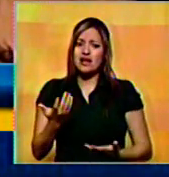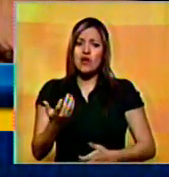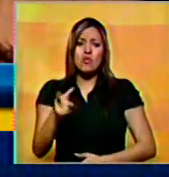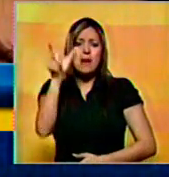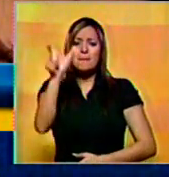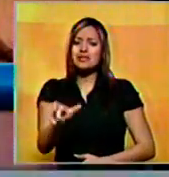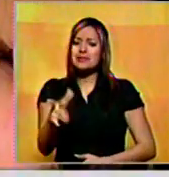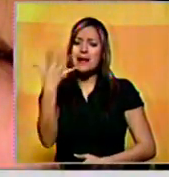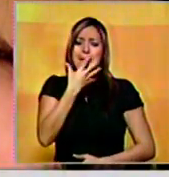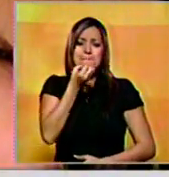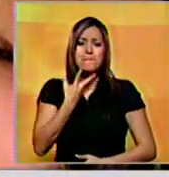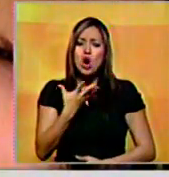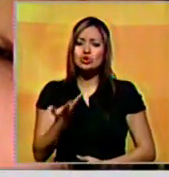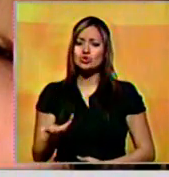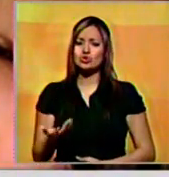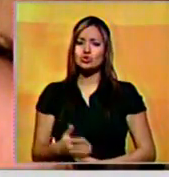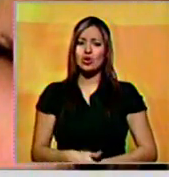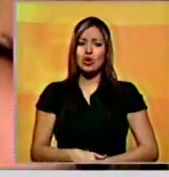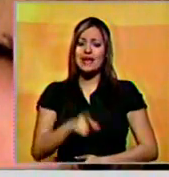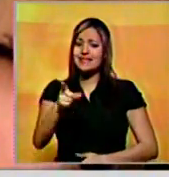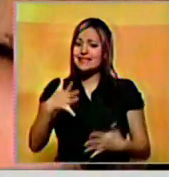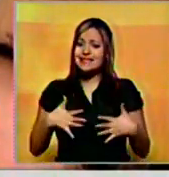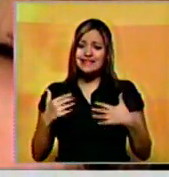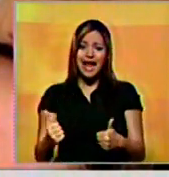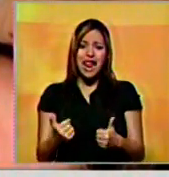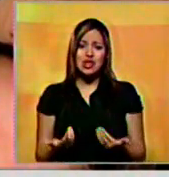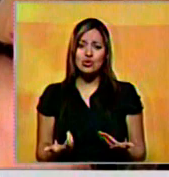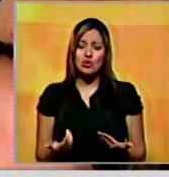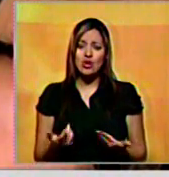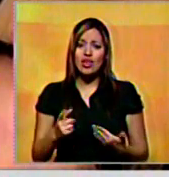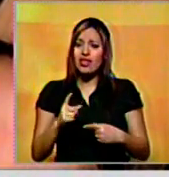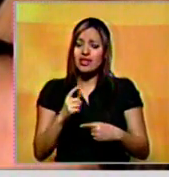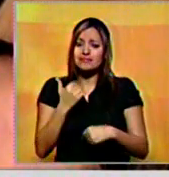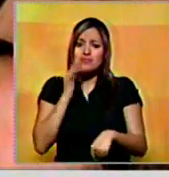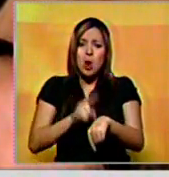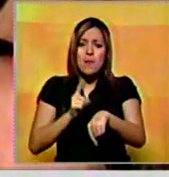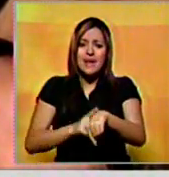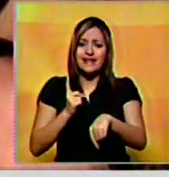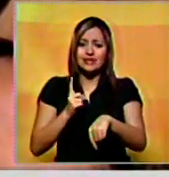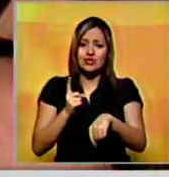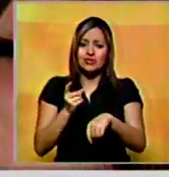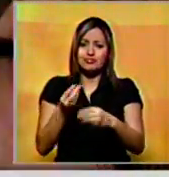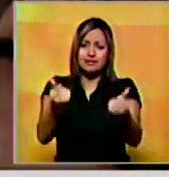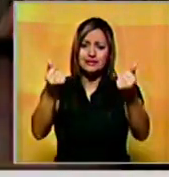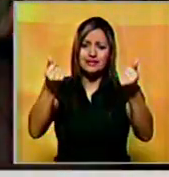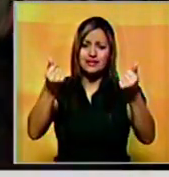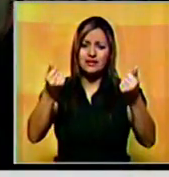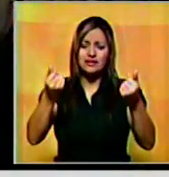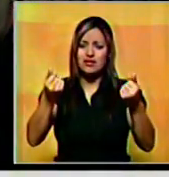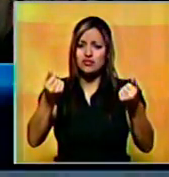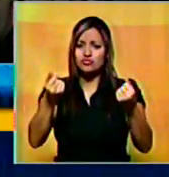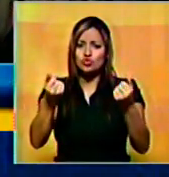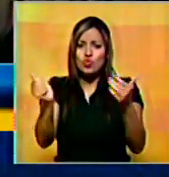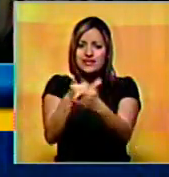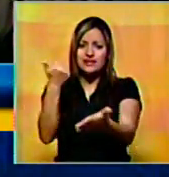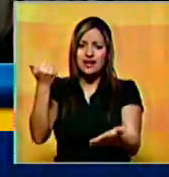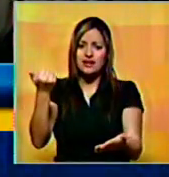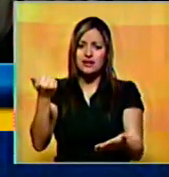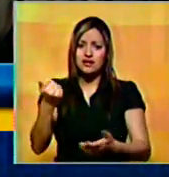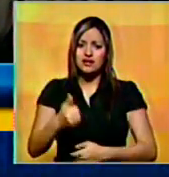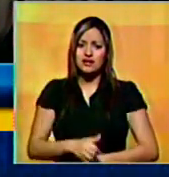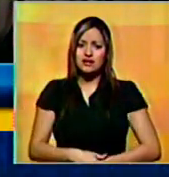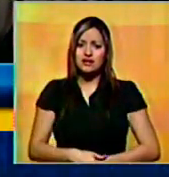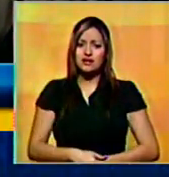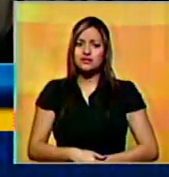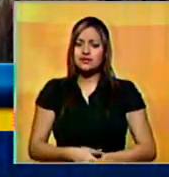tan hermoso, tan saludable, y que de repente, de la nada, desaparezca